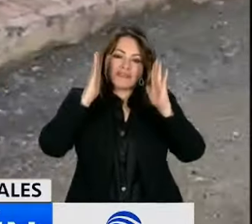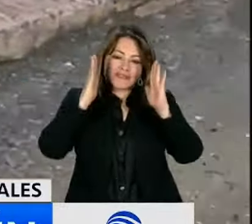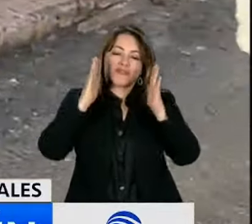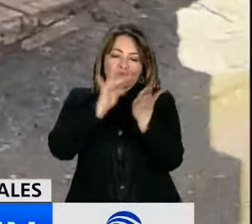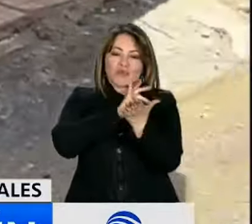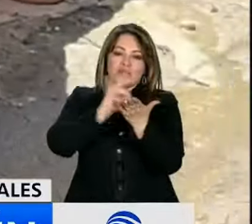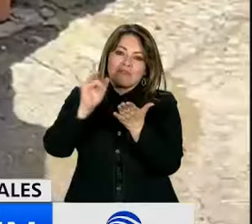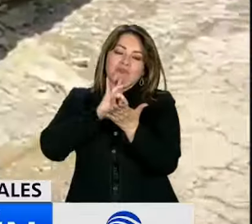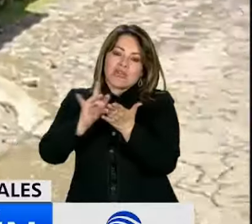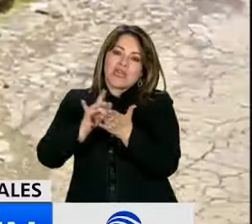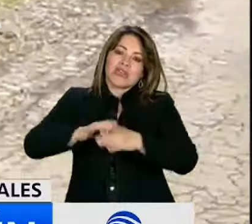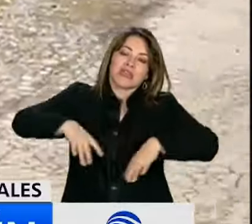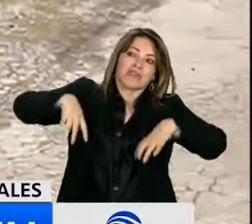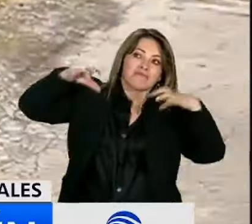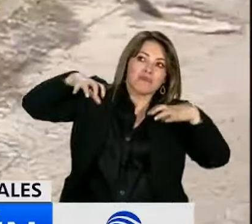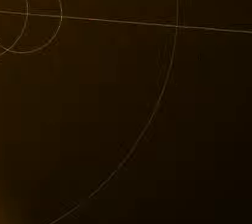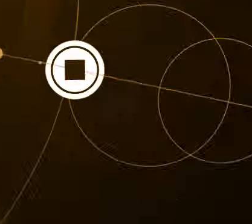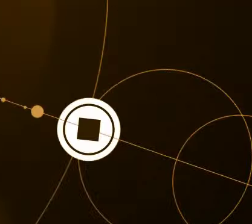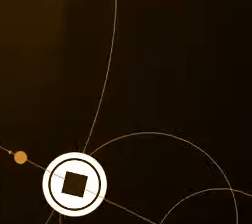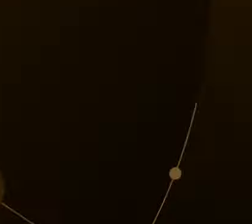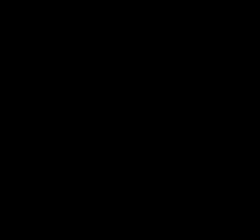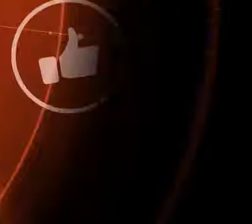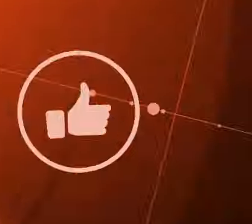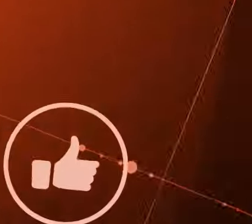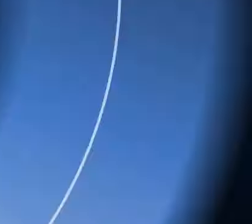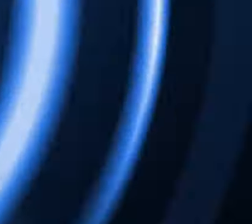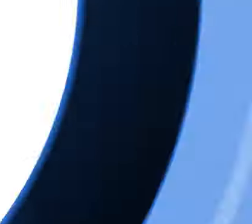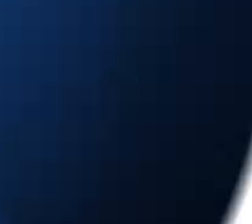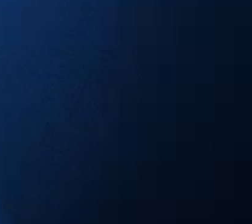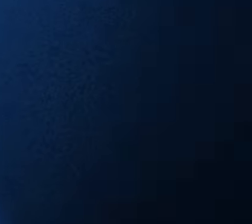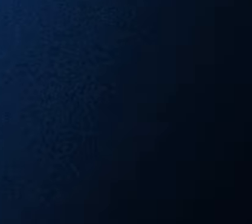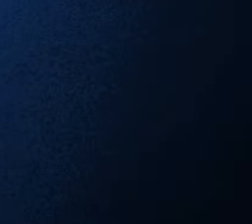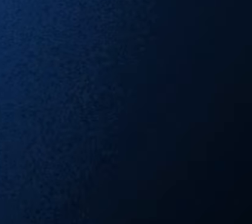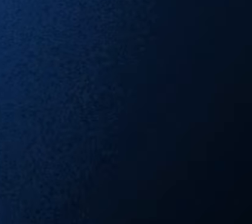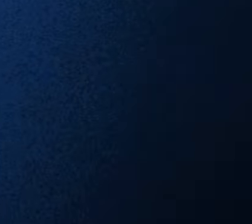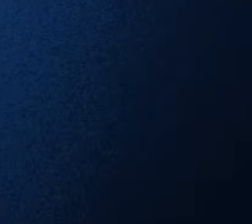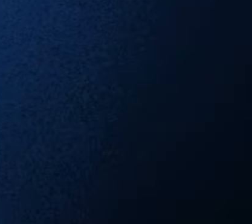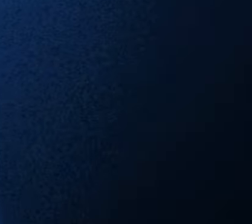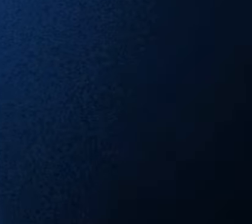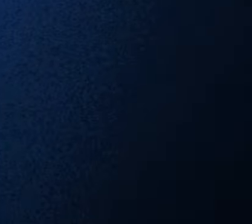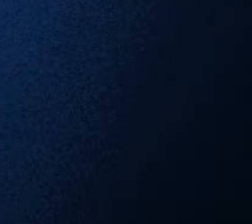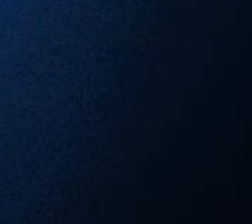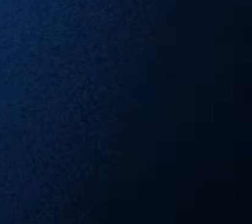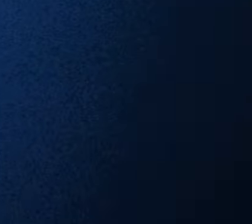que sigan trayendo las lluvias a la ciudad.